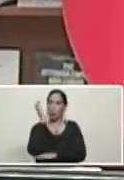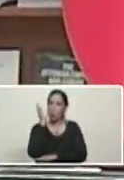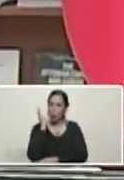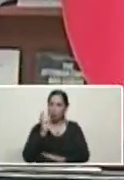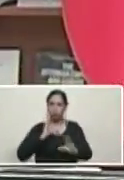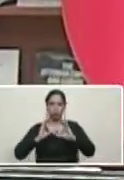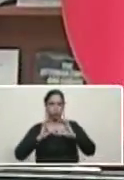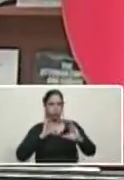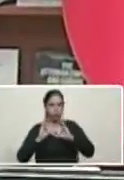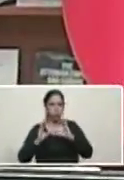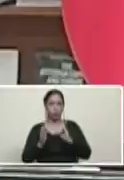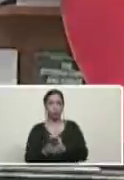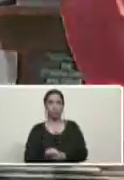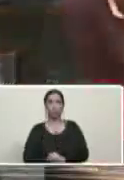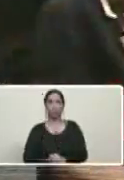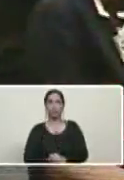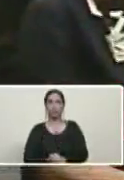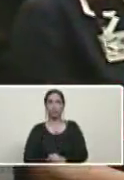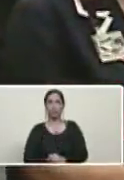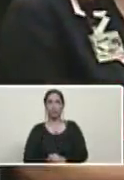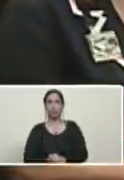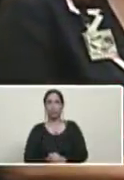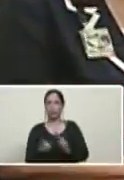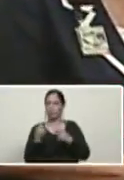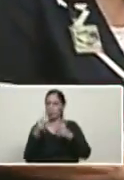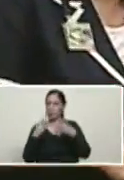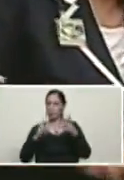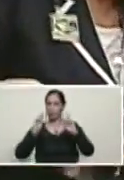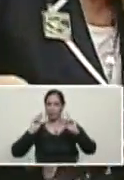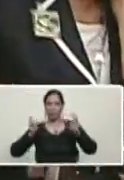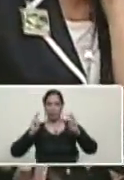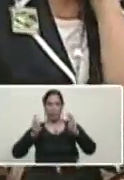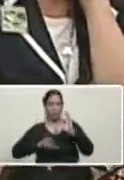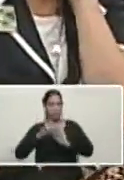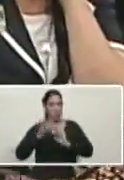charlas, presentaciones sobre diversos